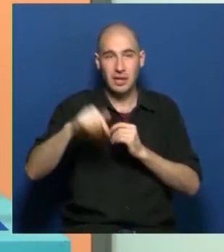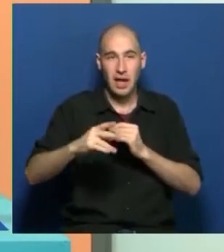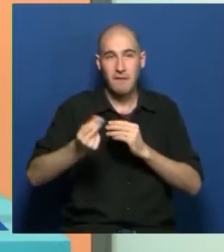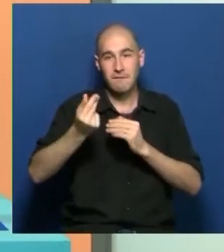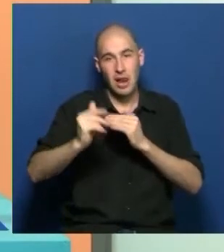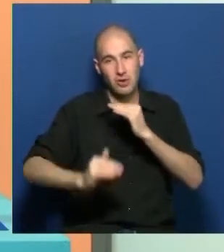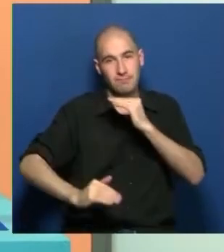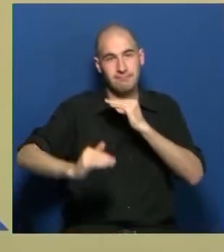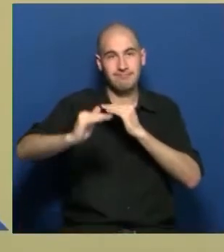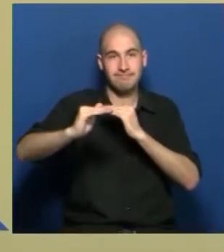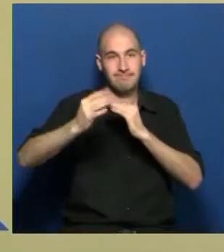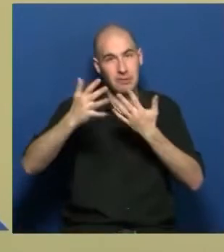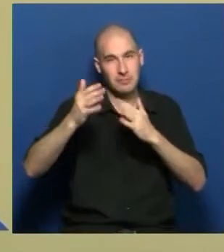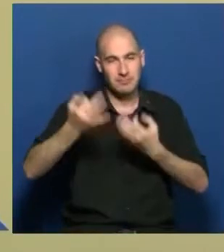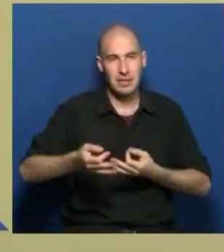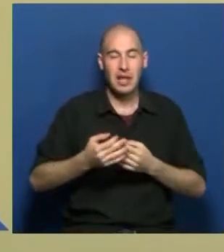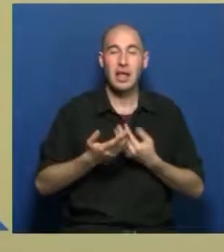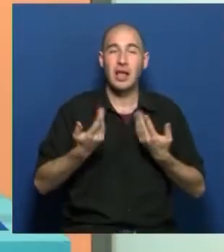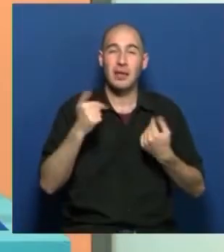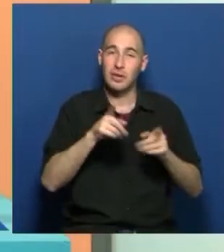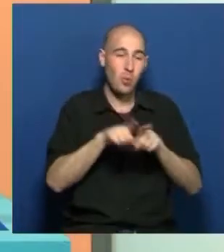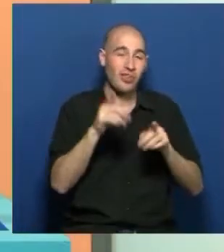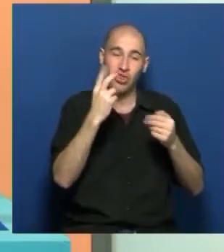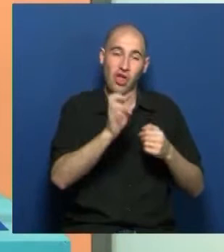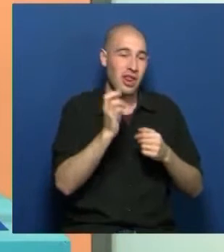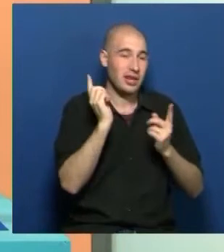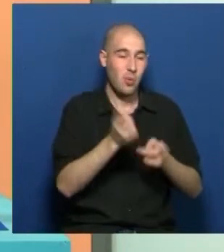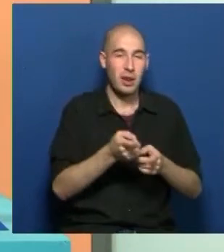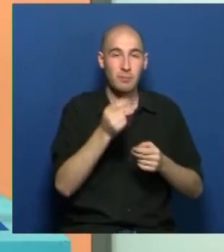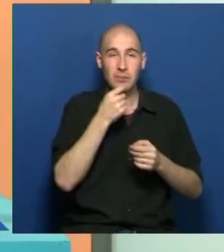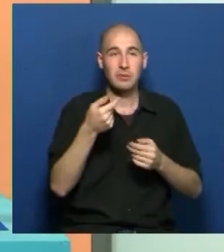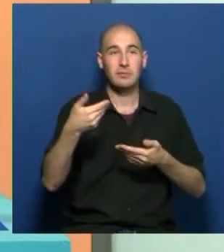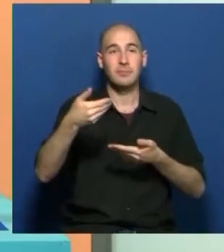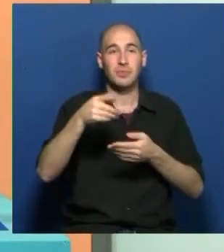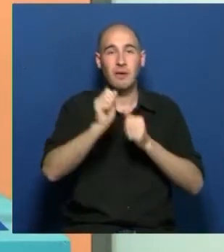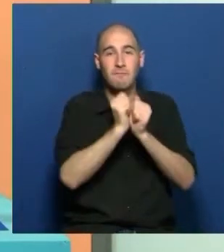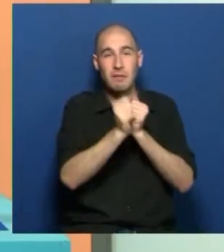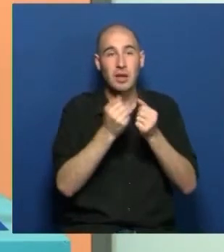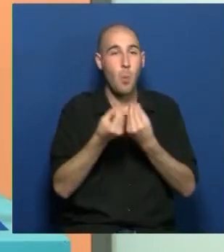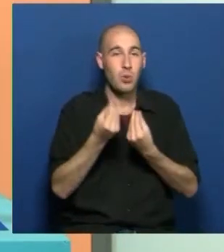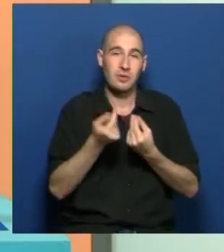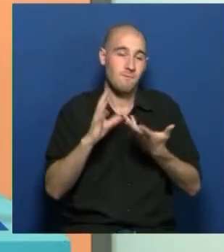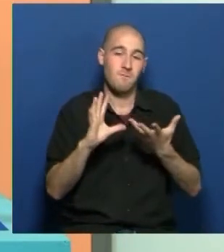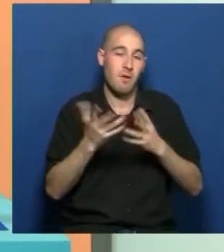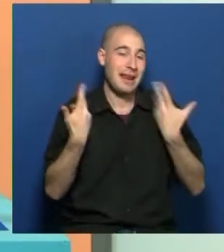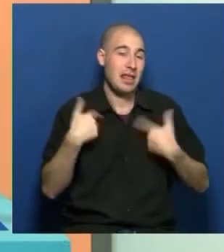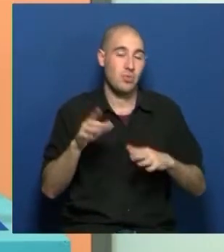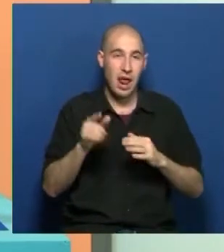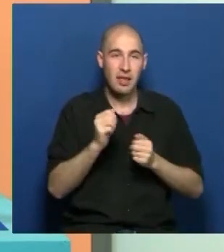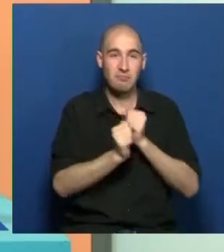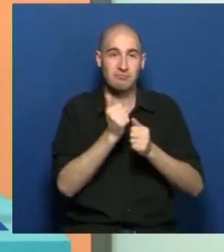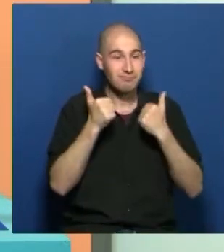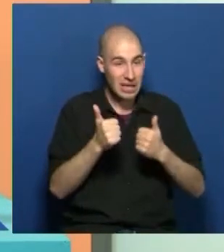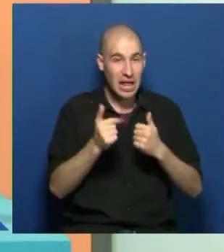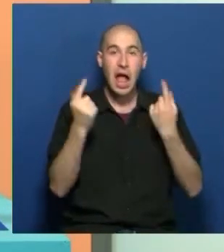valor más o menos coherente, en algún momento va a haber que hacerlo con el dólar. Si no, van a existir un montón de industrias que naturalmente funcionarían